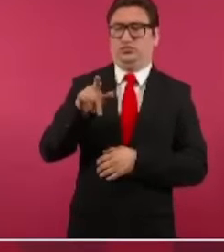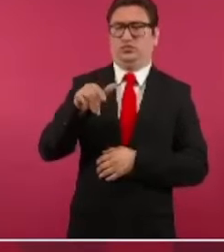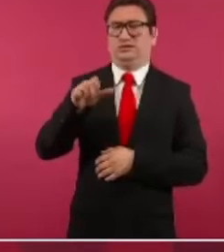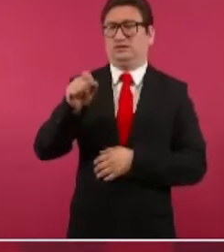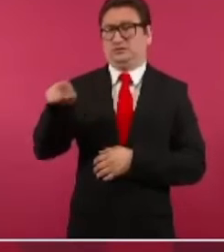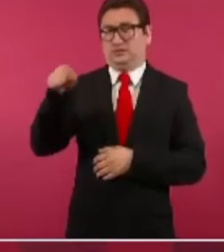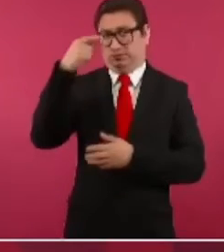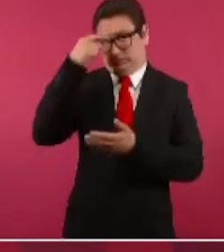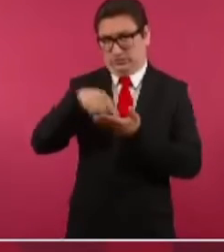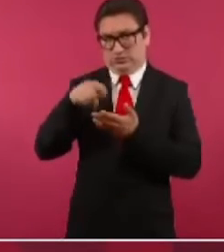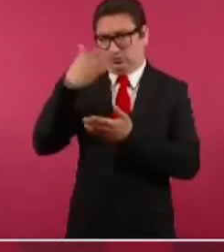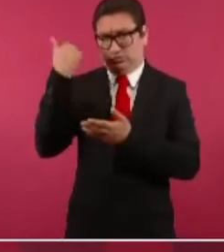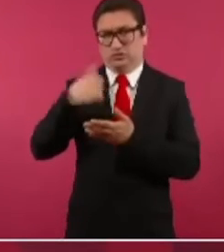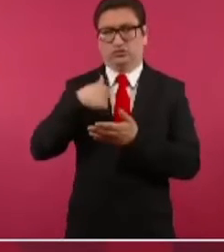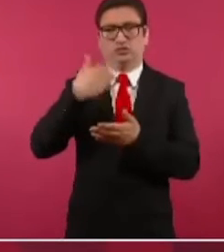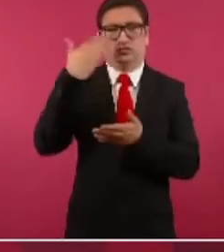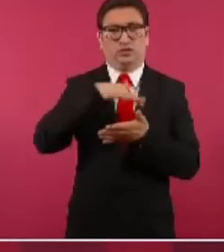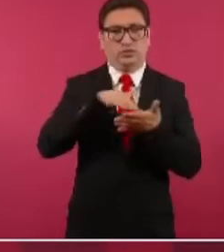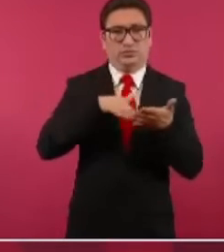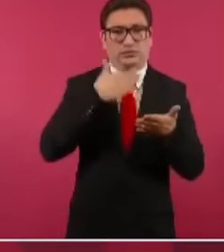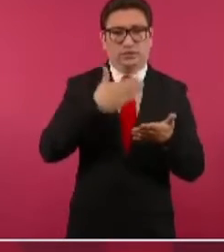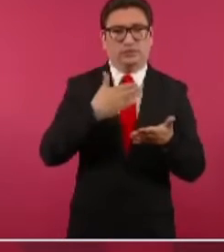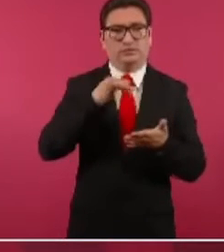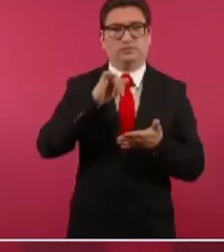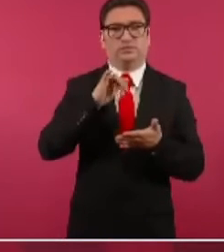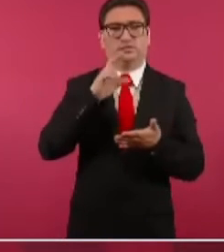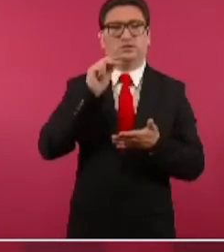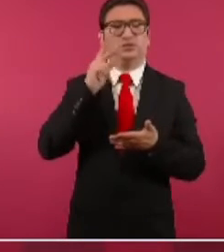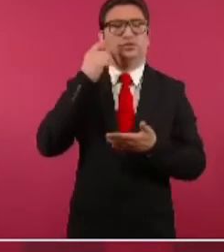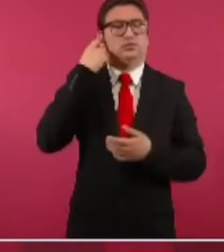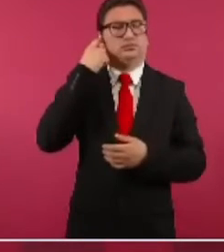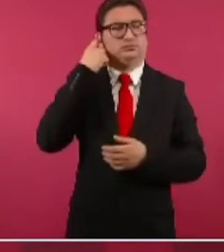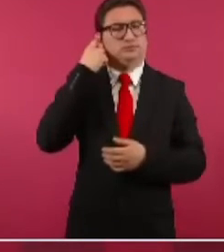si lo leí bien, pero sí, fue Moody's.